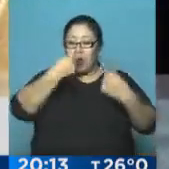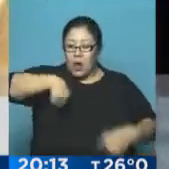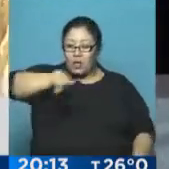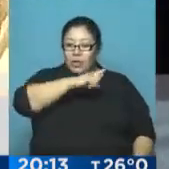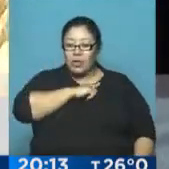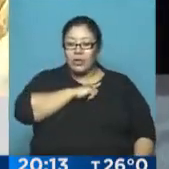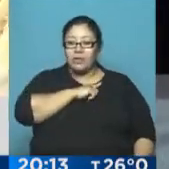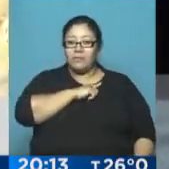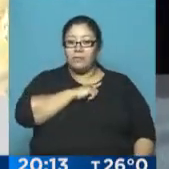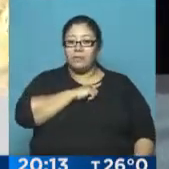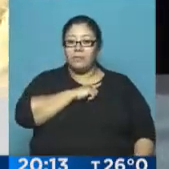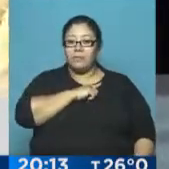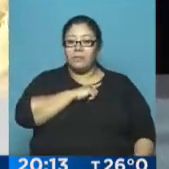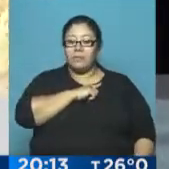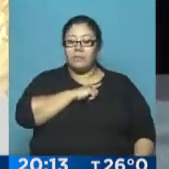vamos